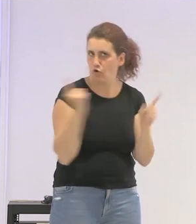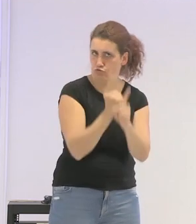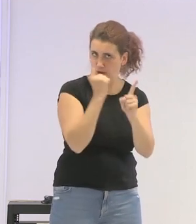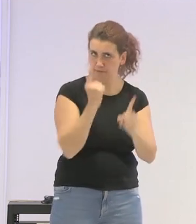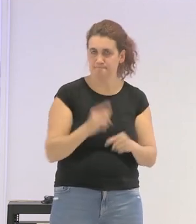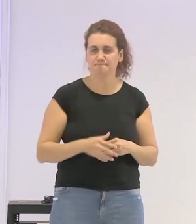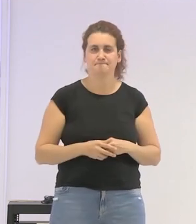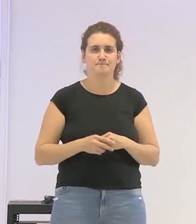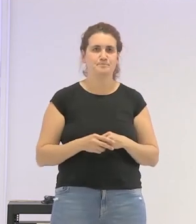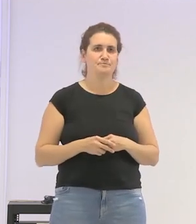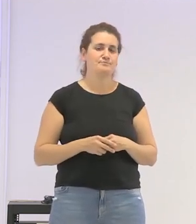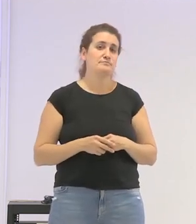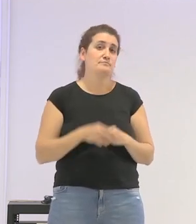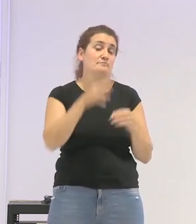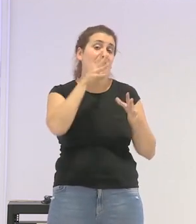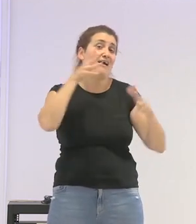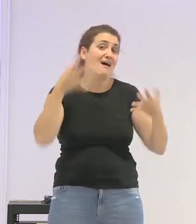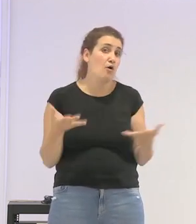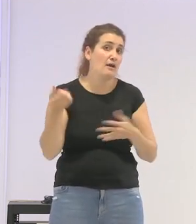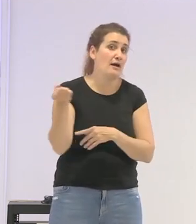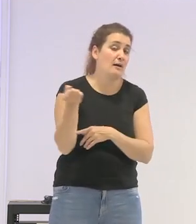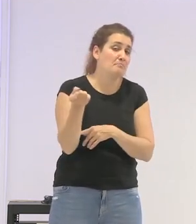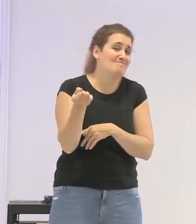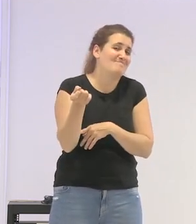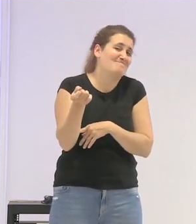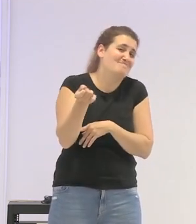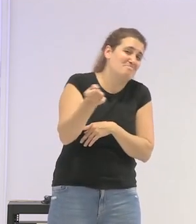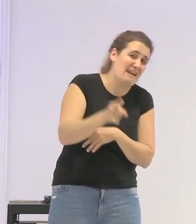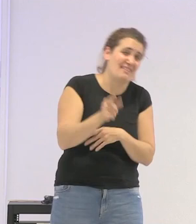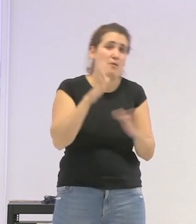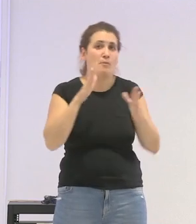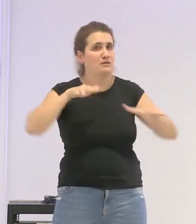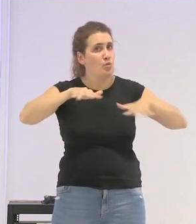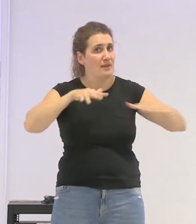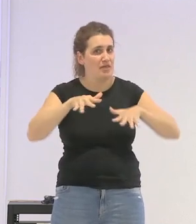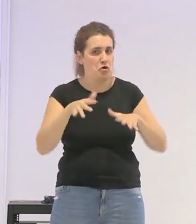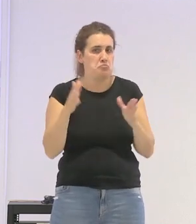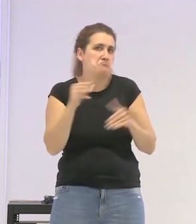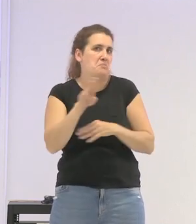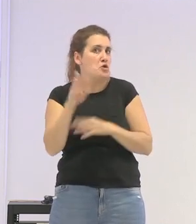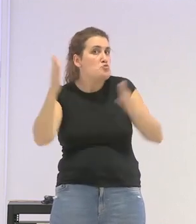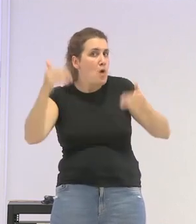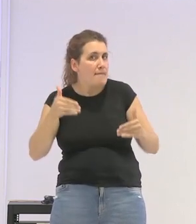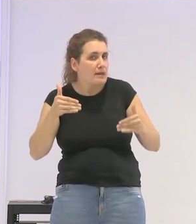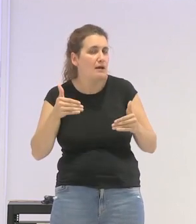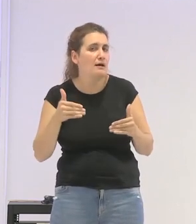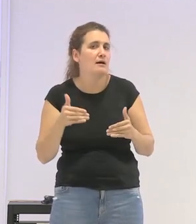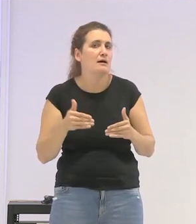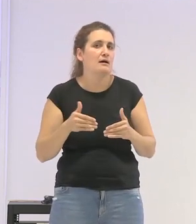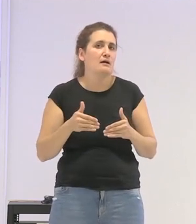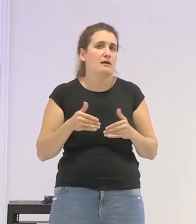bueno, ahora mismo parecía que no estaban en un momento de movilización ellos fuerte, y bueno,